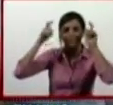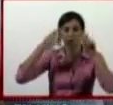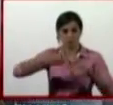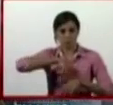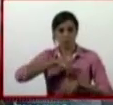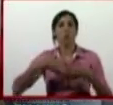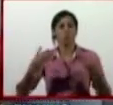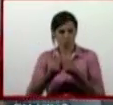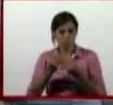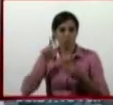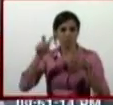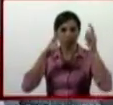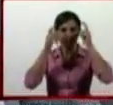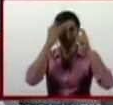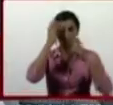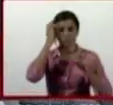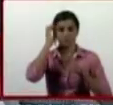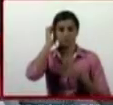él.